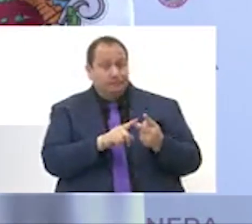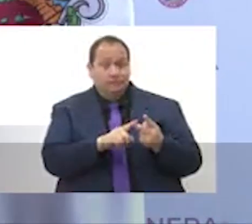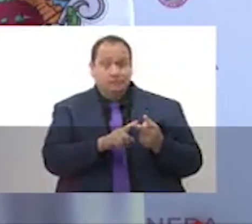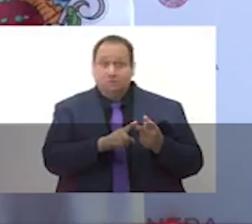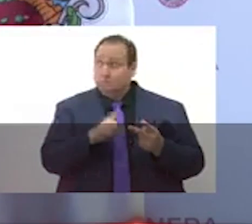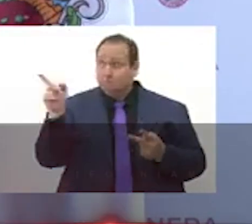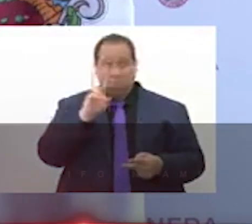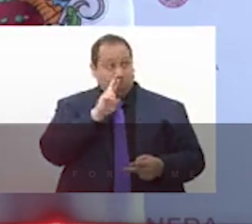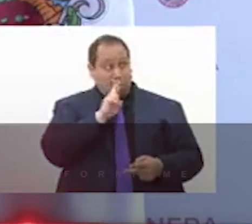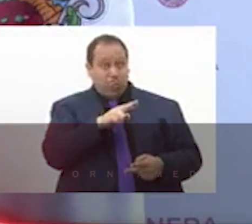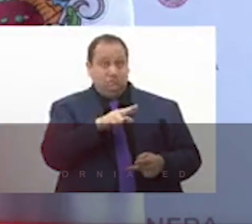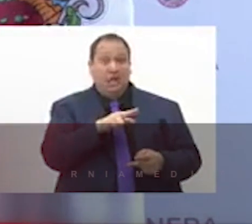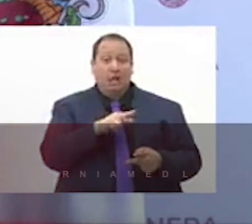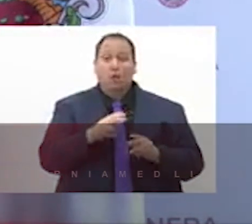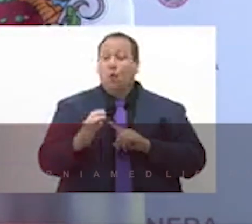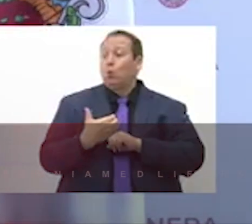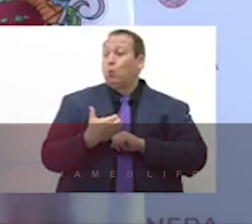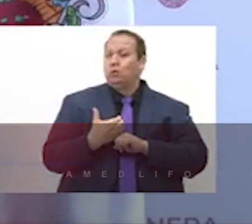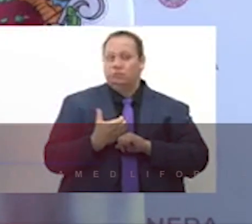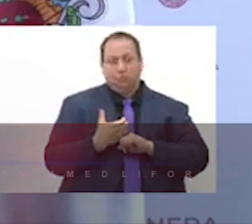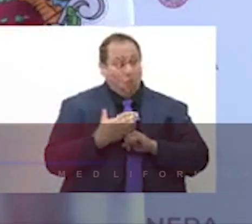diga sin fuero, ¿no? Y